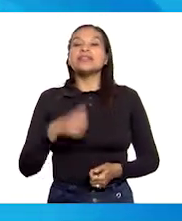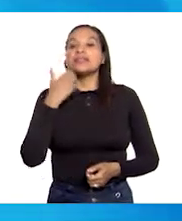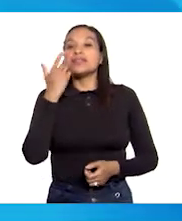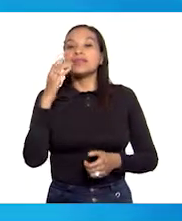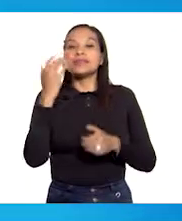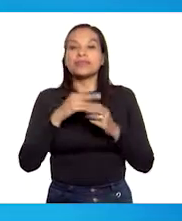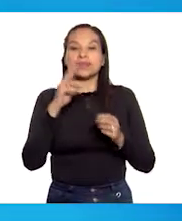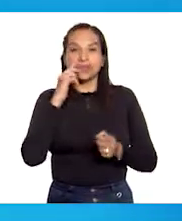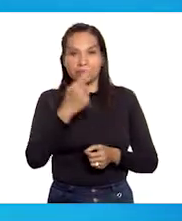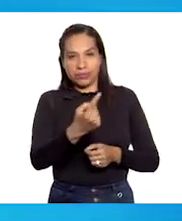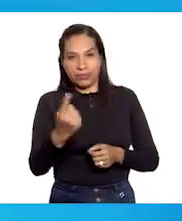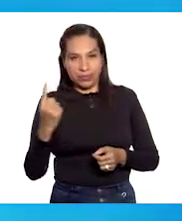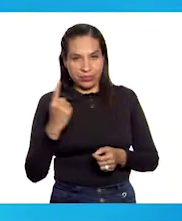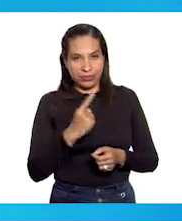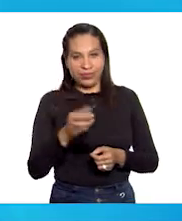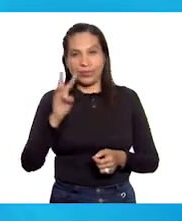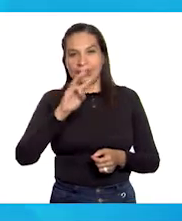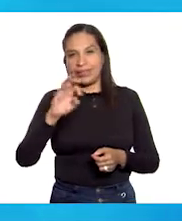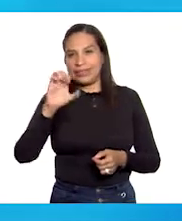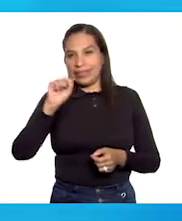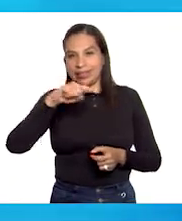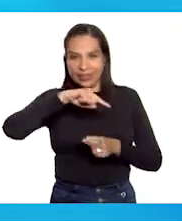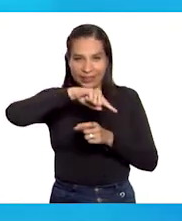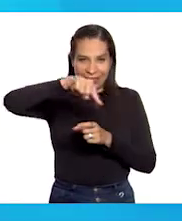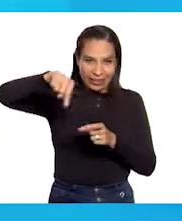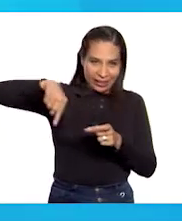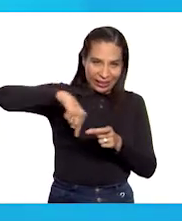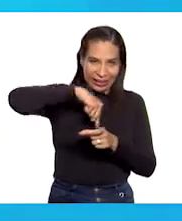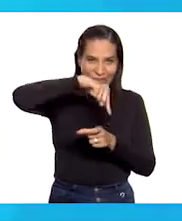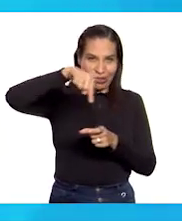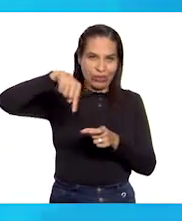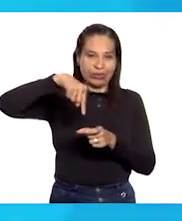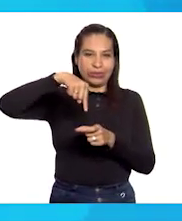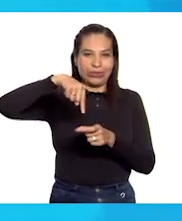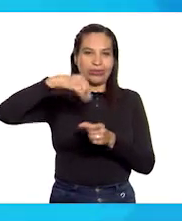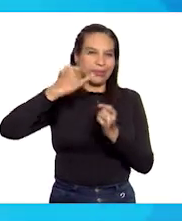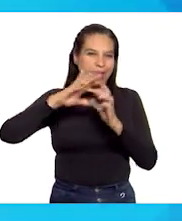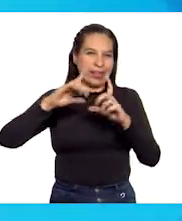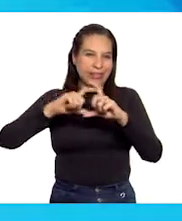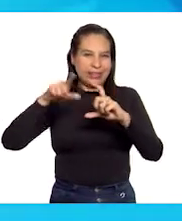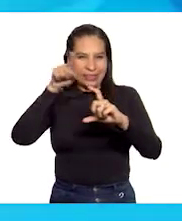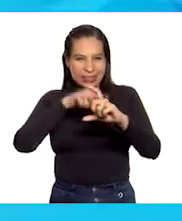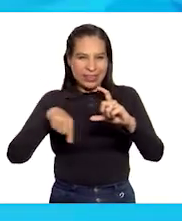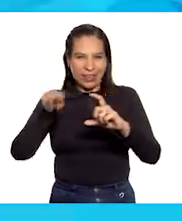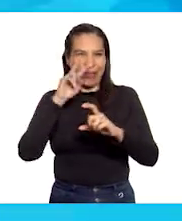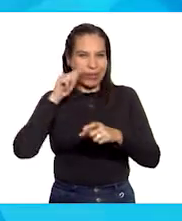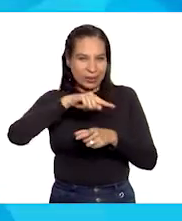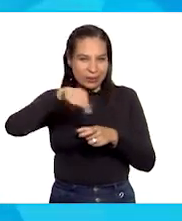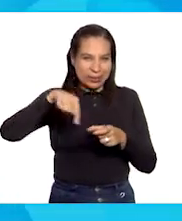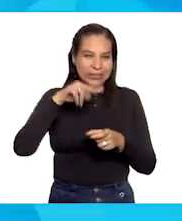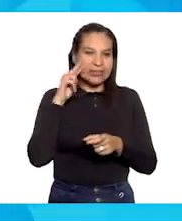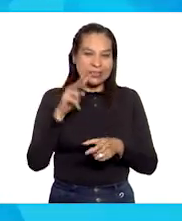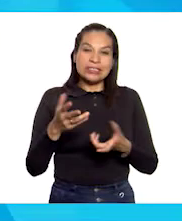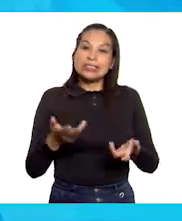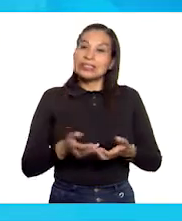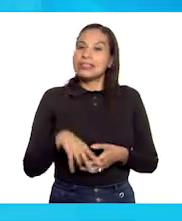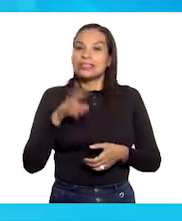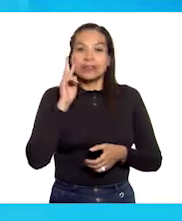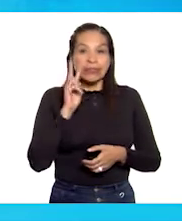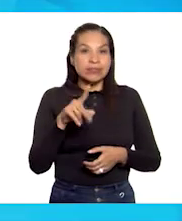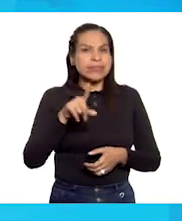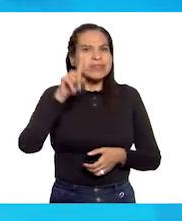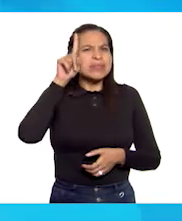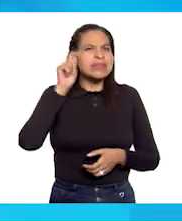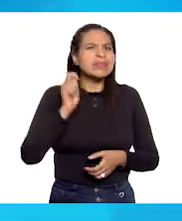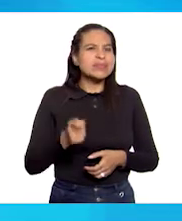quiero terminar la vuelta de 360 grados, o sea, como un círculo. Y se ahora ve sí, increíble. ¿Qué vamos tal si a subir? Vamos hasta